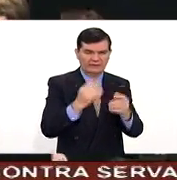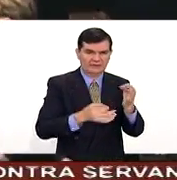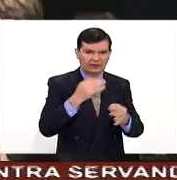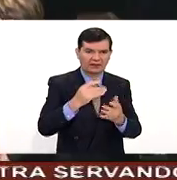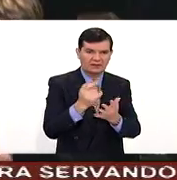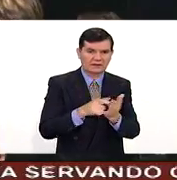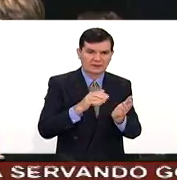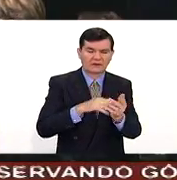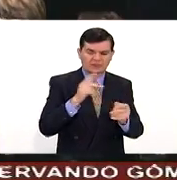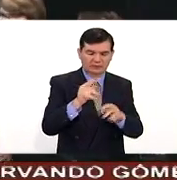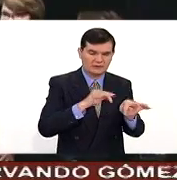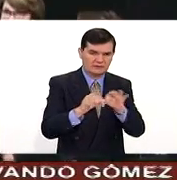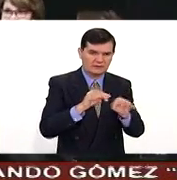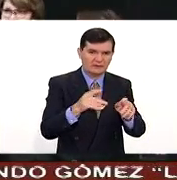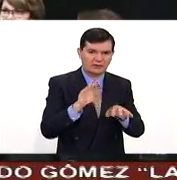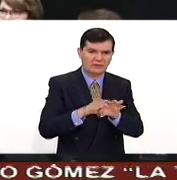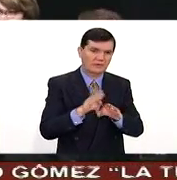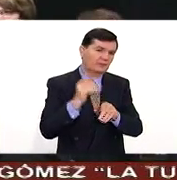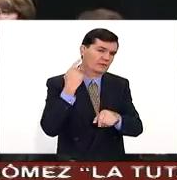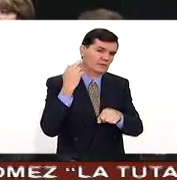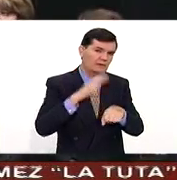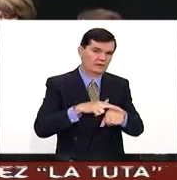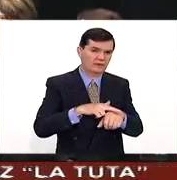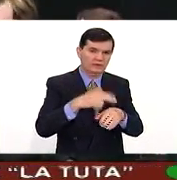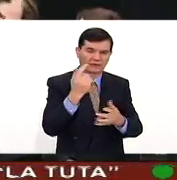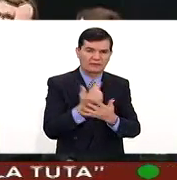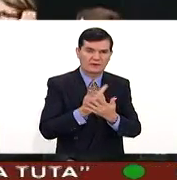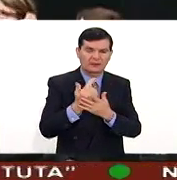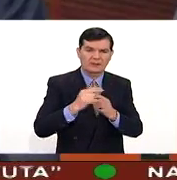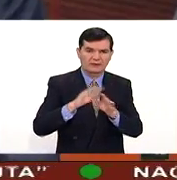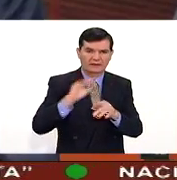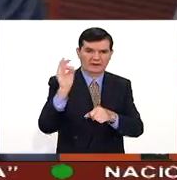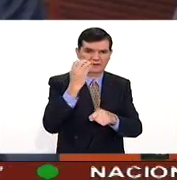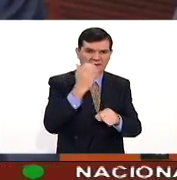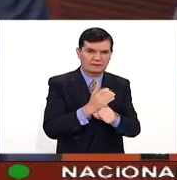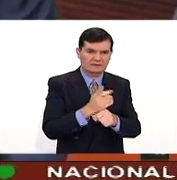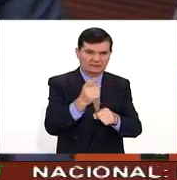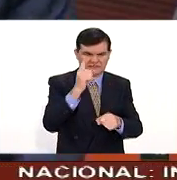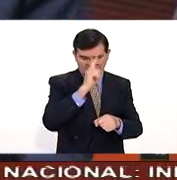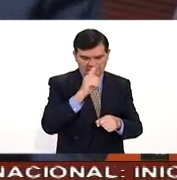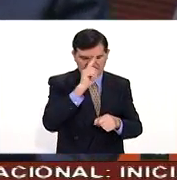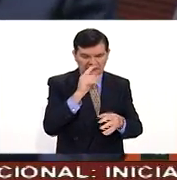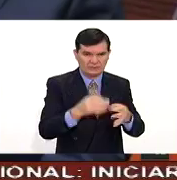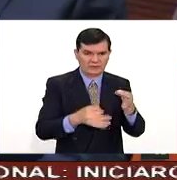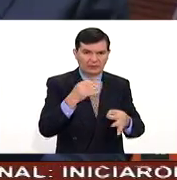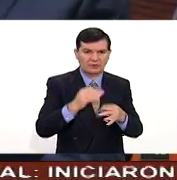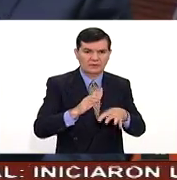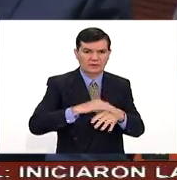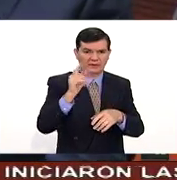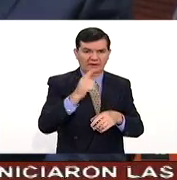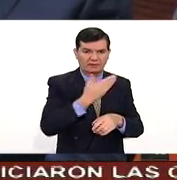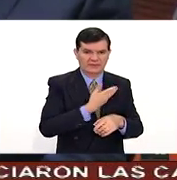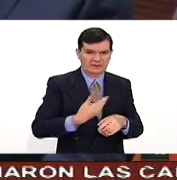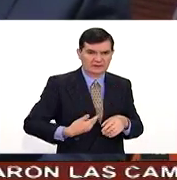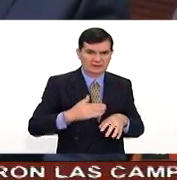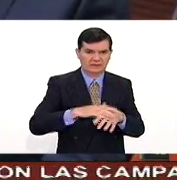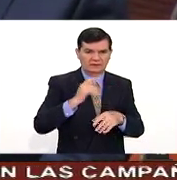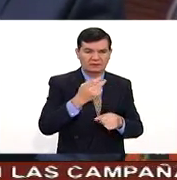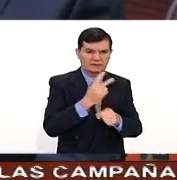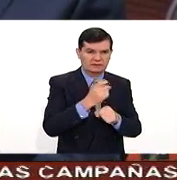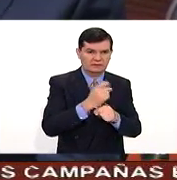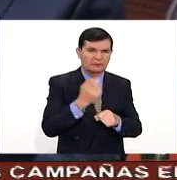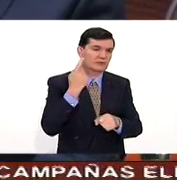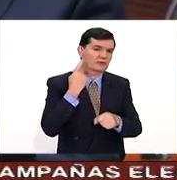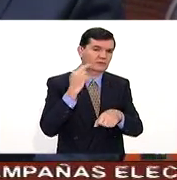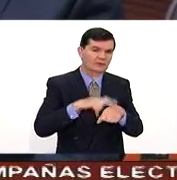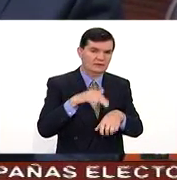su experiencia laboral fungió como procurador fiscal de la Federación, consejero jurídico del Ejecutivo Federal, subprocurador jurídico